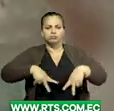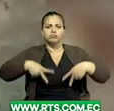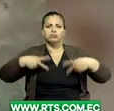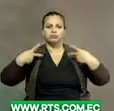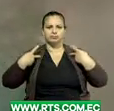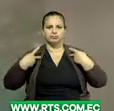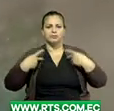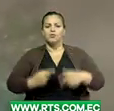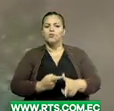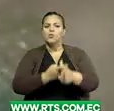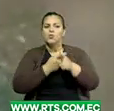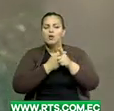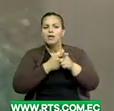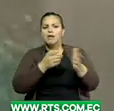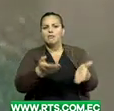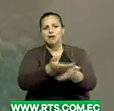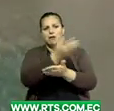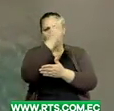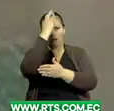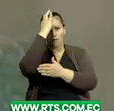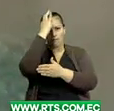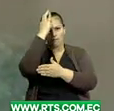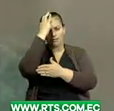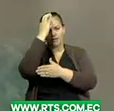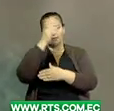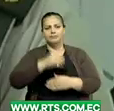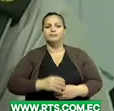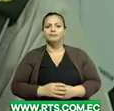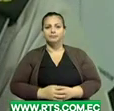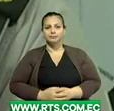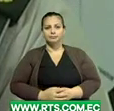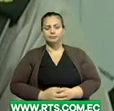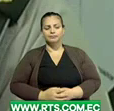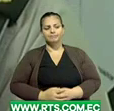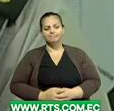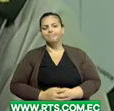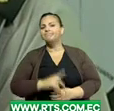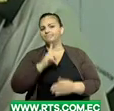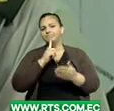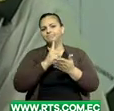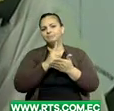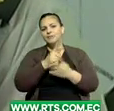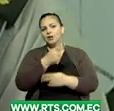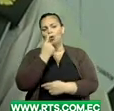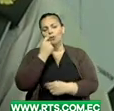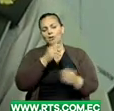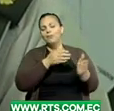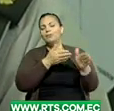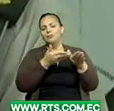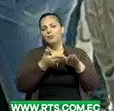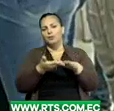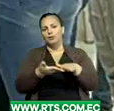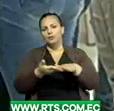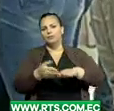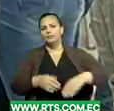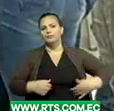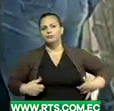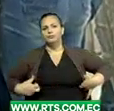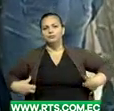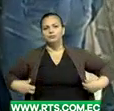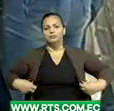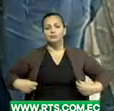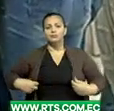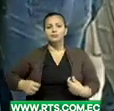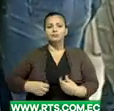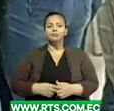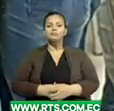al hospital, donde reciben atención médica, confirmando el deceso del ciudadano. Tras ocurrir